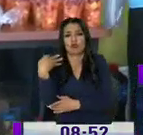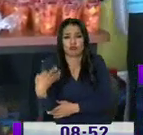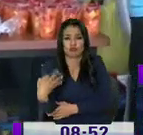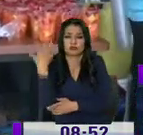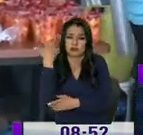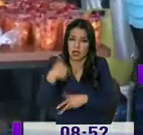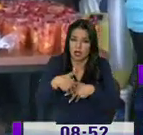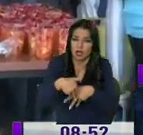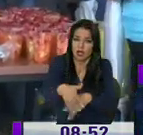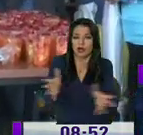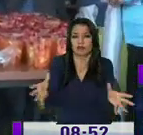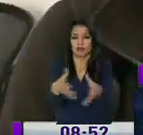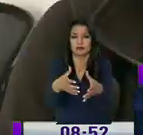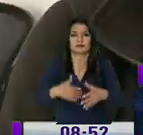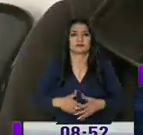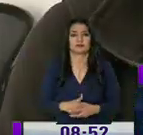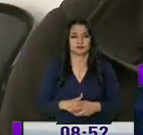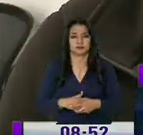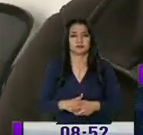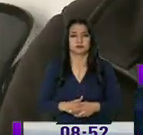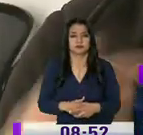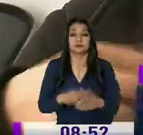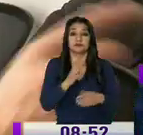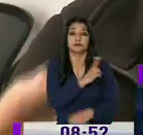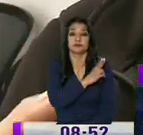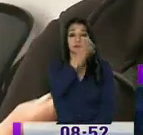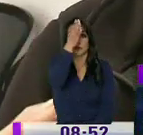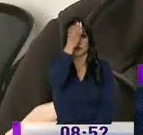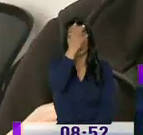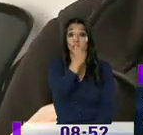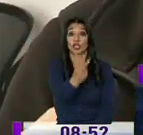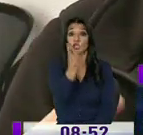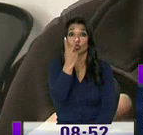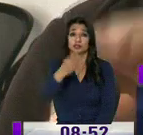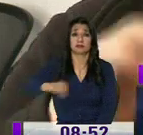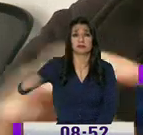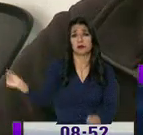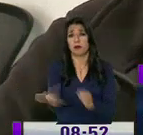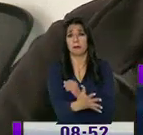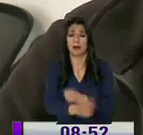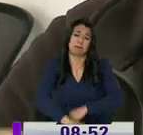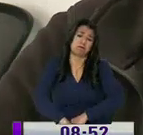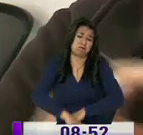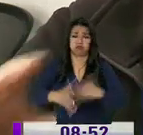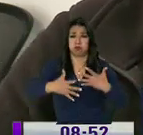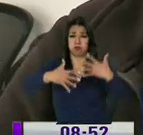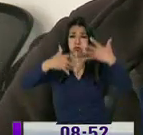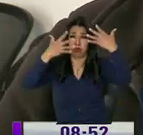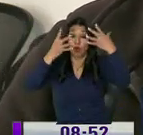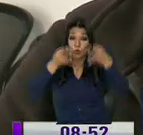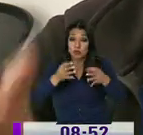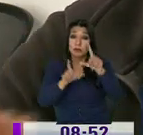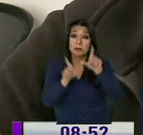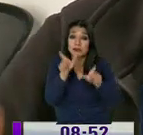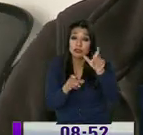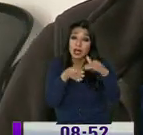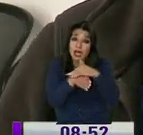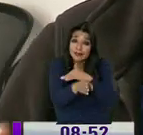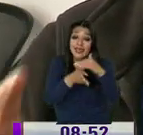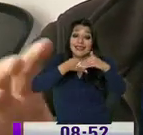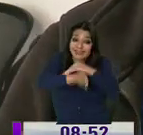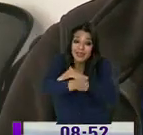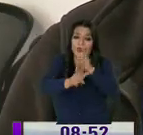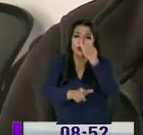de manifestaciones. En la Católica entraron 2 bombas lacrimógenas justo en un sitio donde había aglomeración de personas porque era